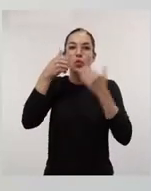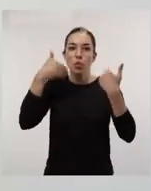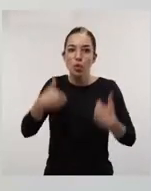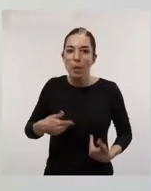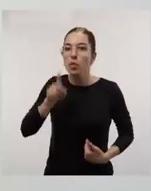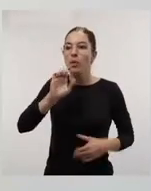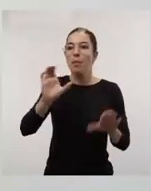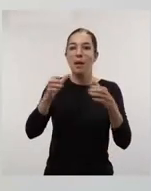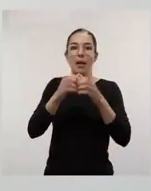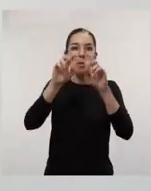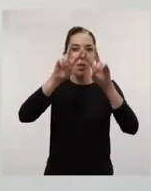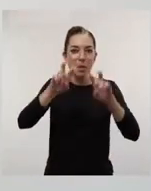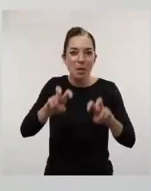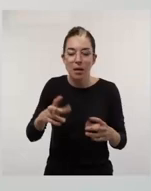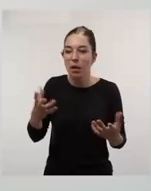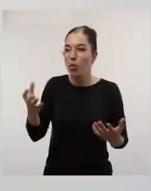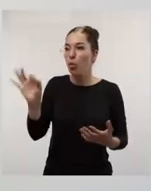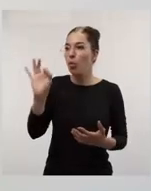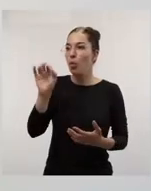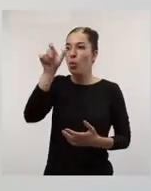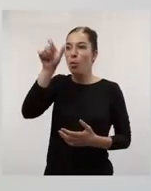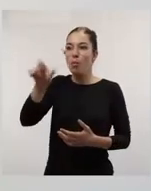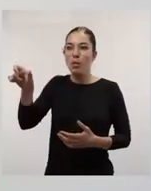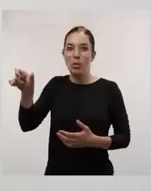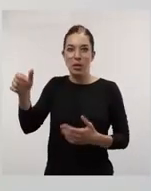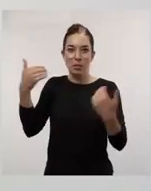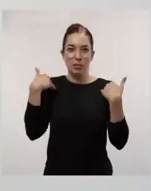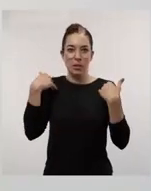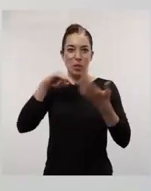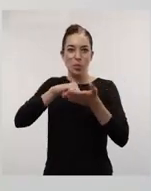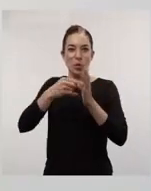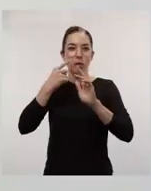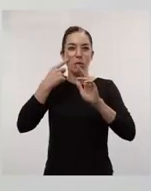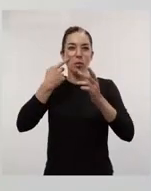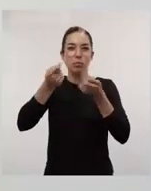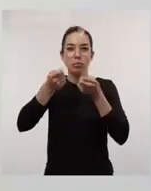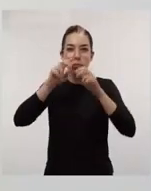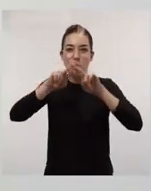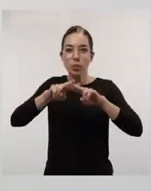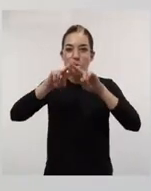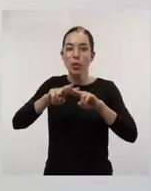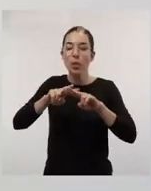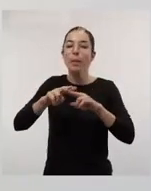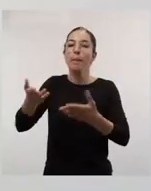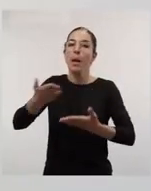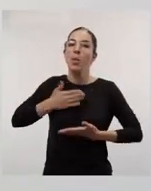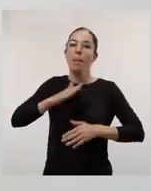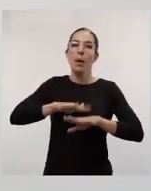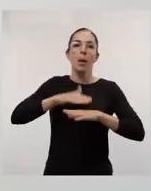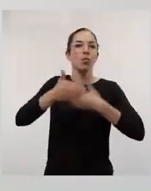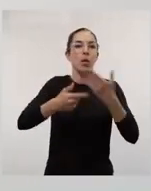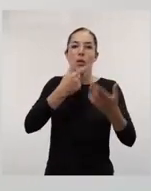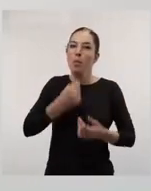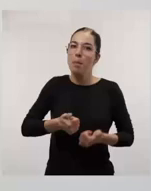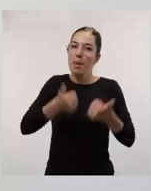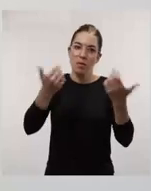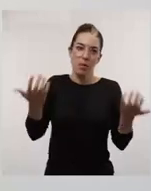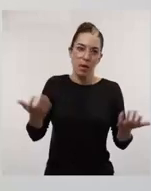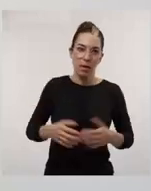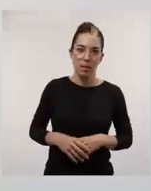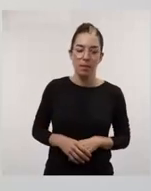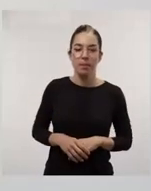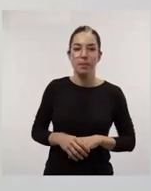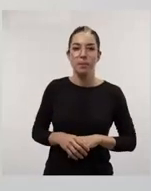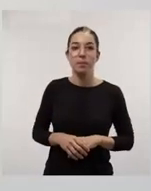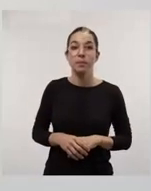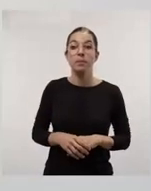equipos de investigación supervisores de proyectos me han hecho posible de que este proceso sea mucho más fácil en cualquier